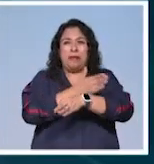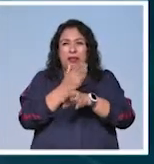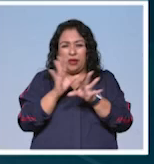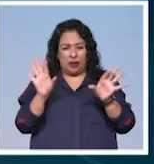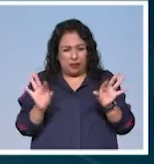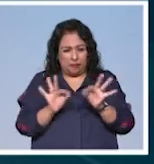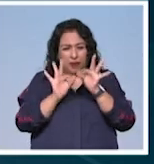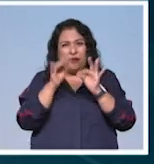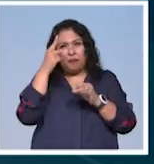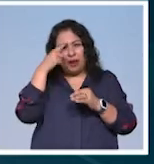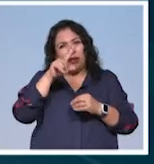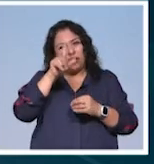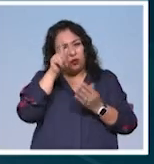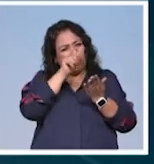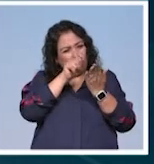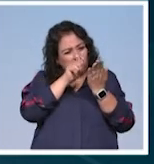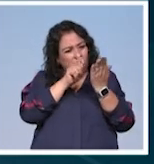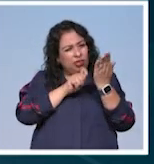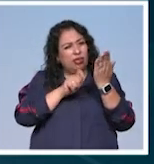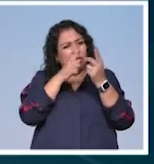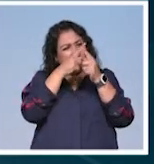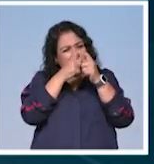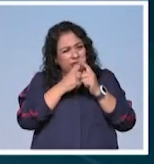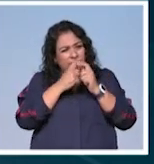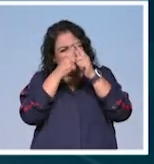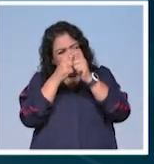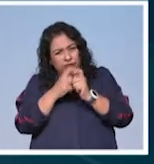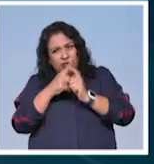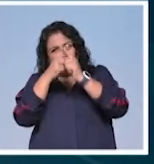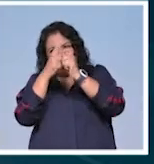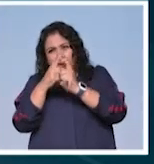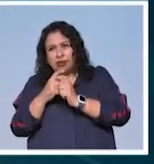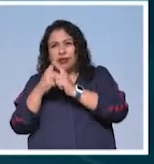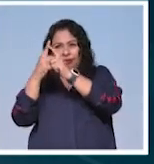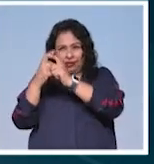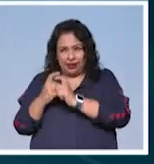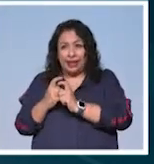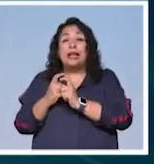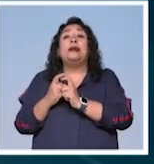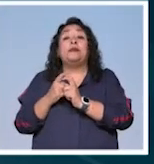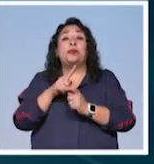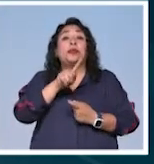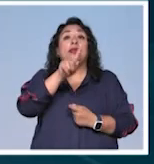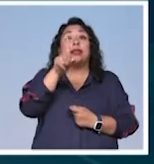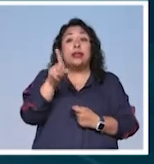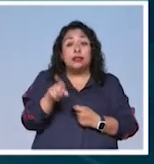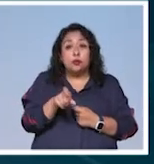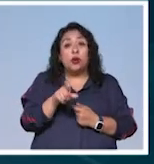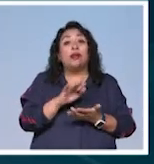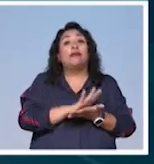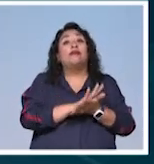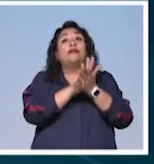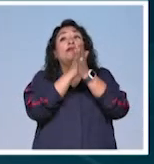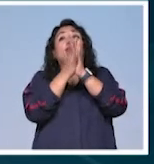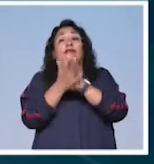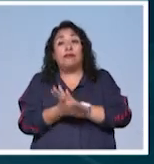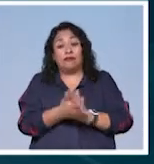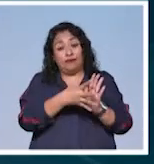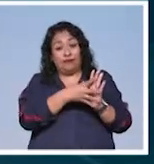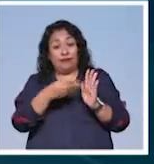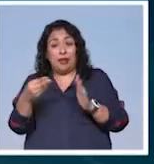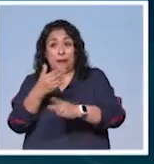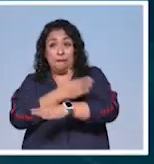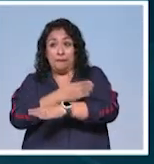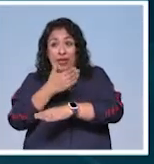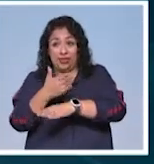adecuada para después escribir los caracteres de cada página en un pedazo de papel, posteriormente transferir la página a un bloque de